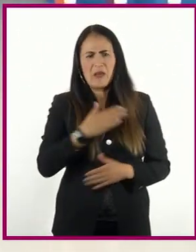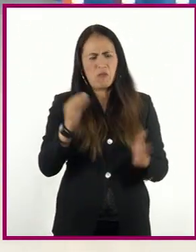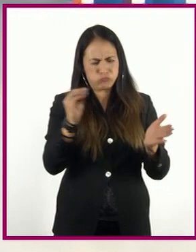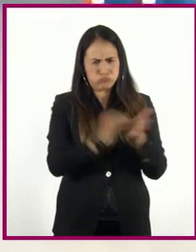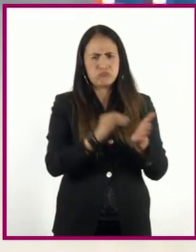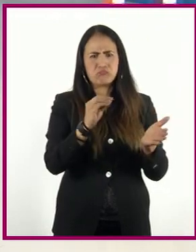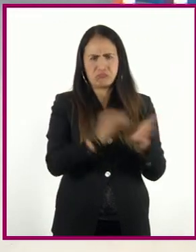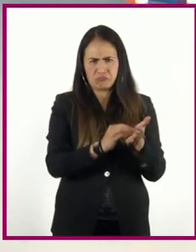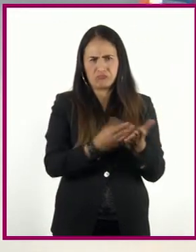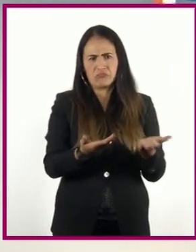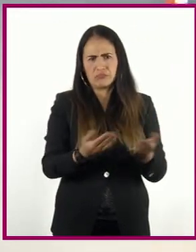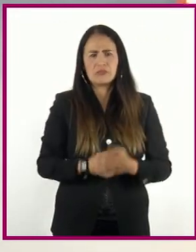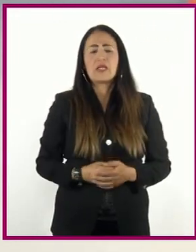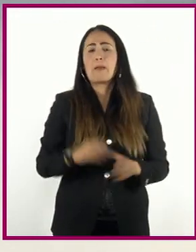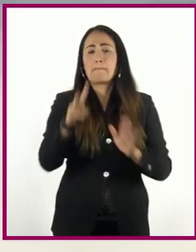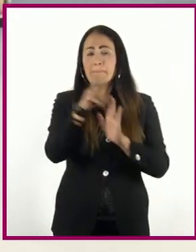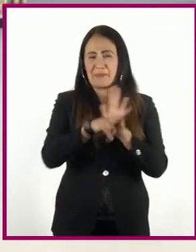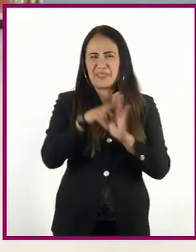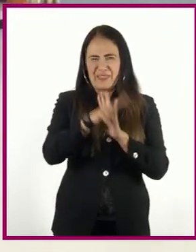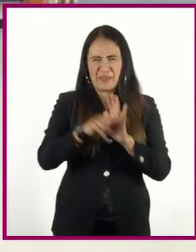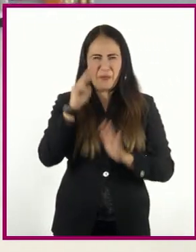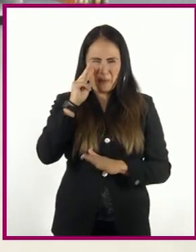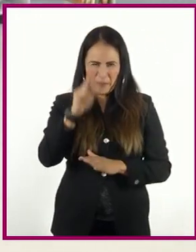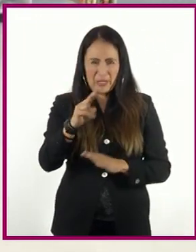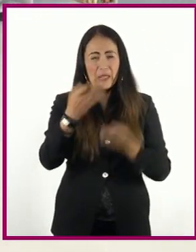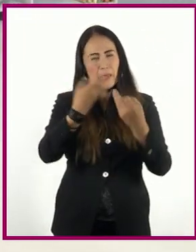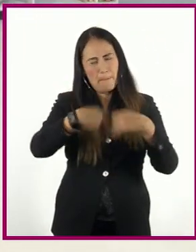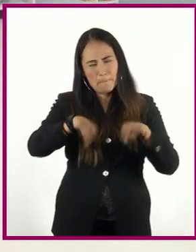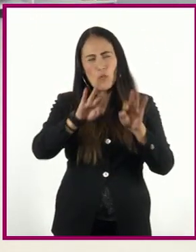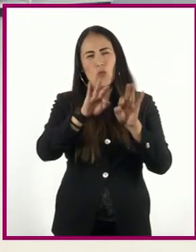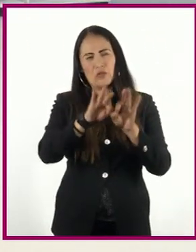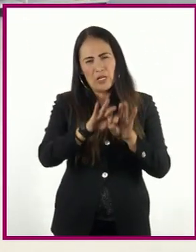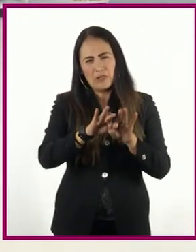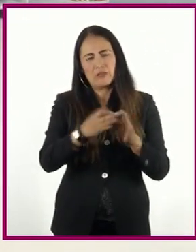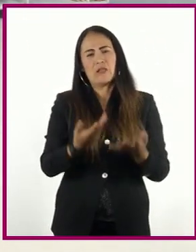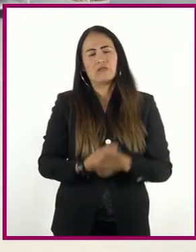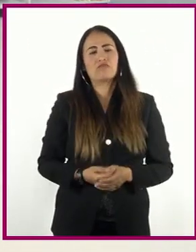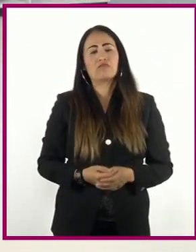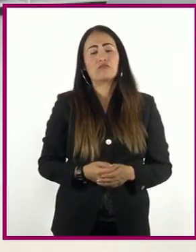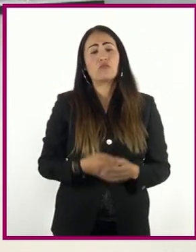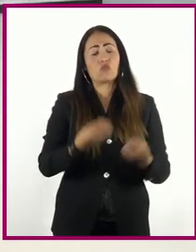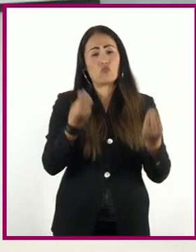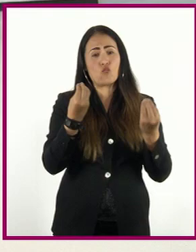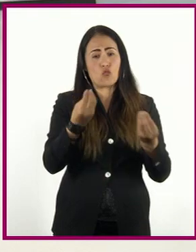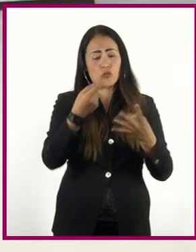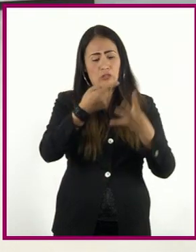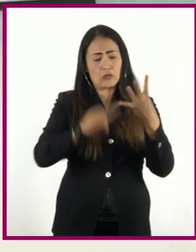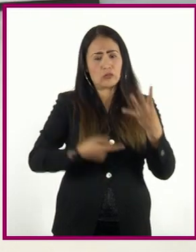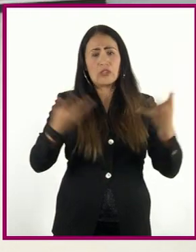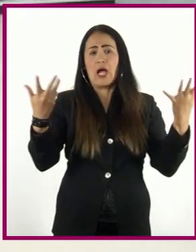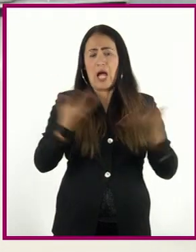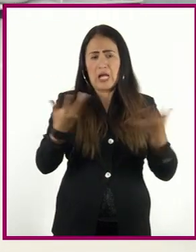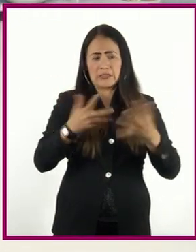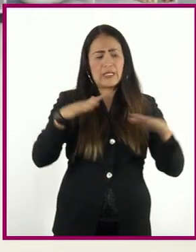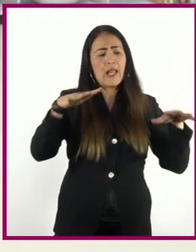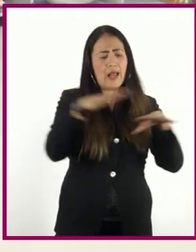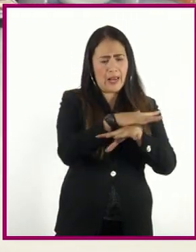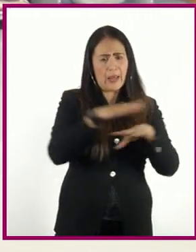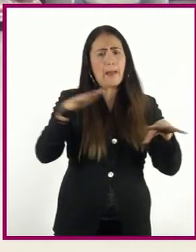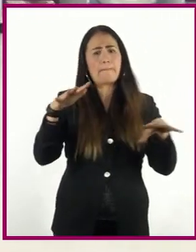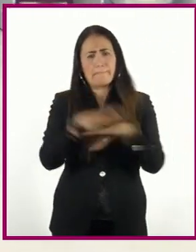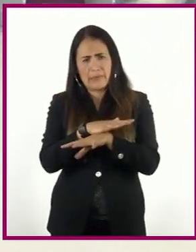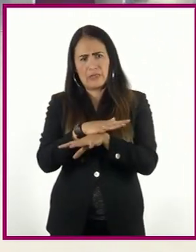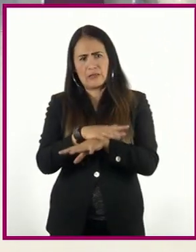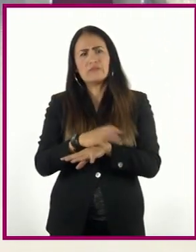como pudieron apreciar en el video, es importante considerar que muchas de estas prácticas se han modificado a